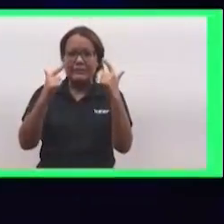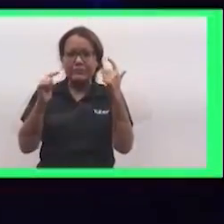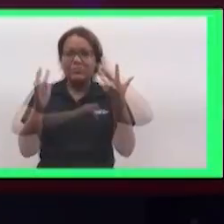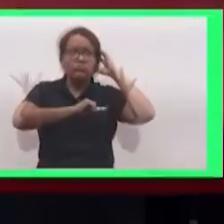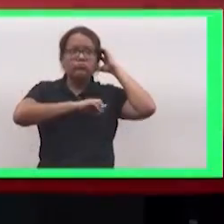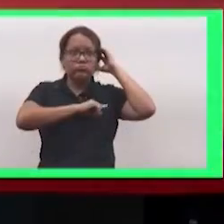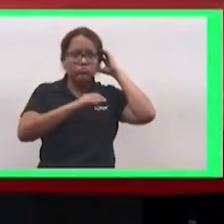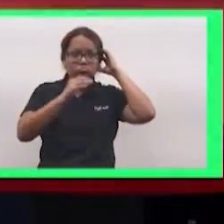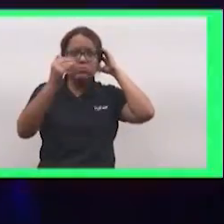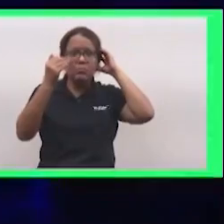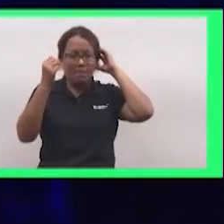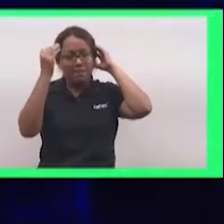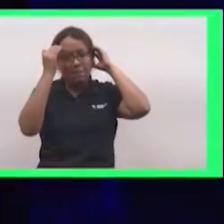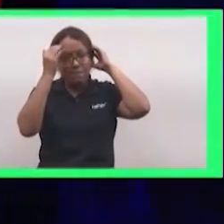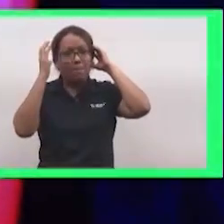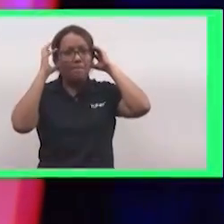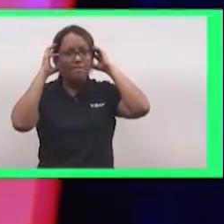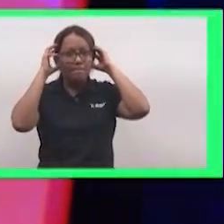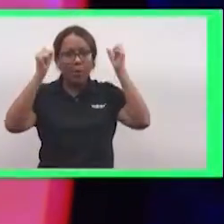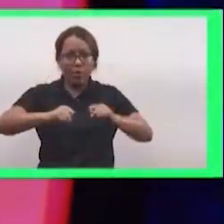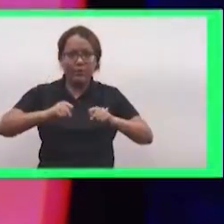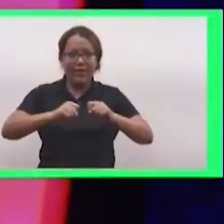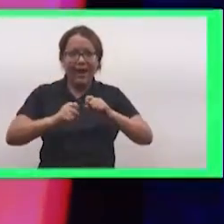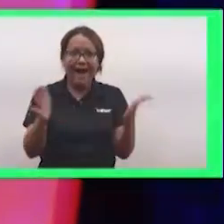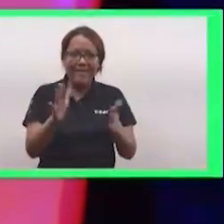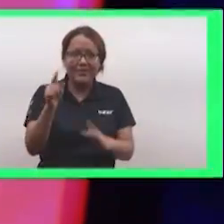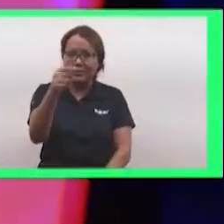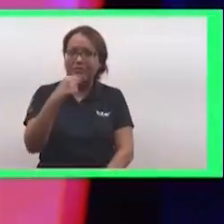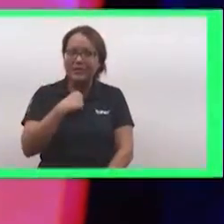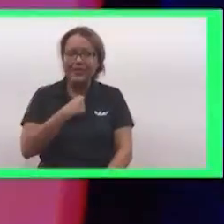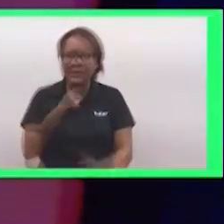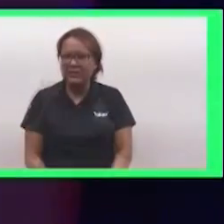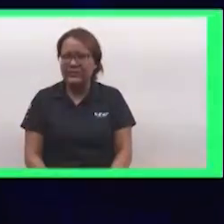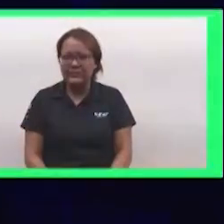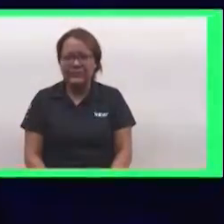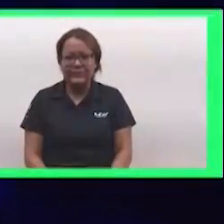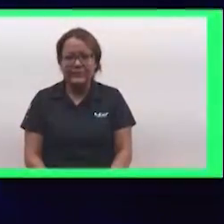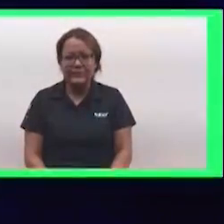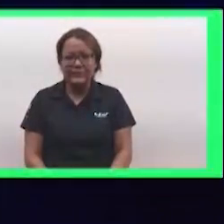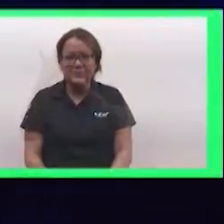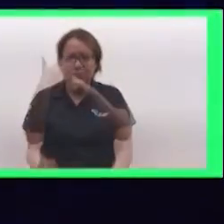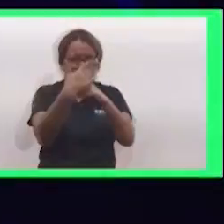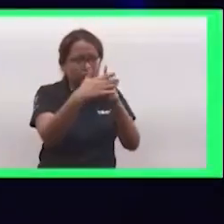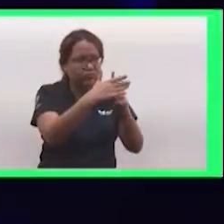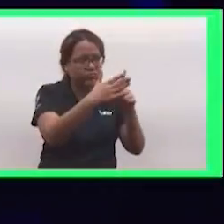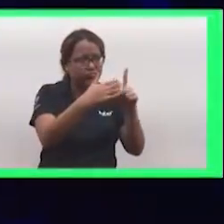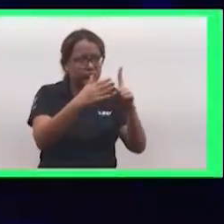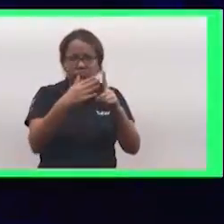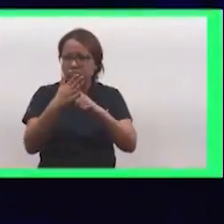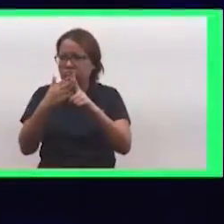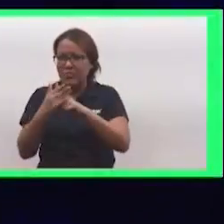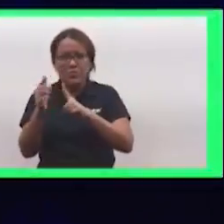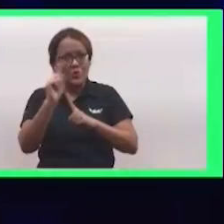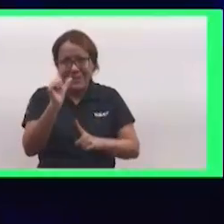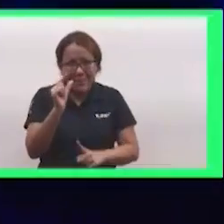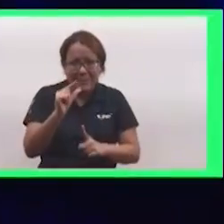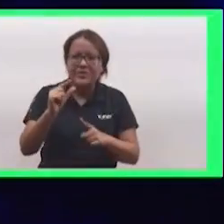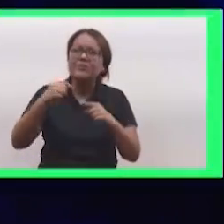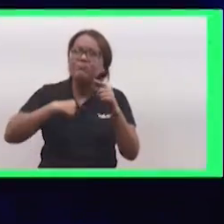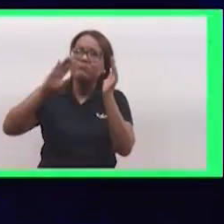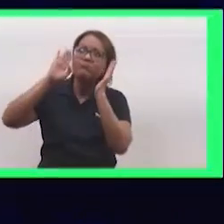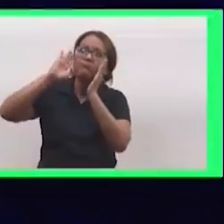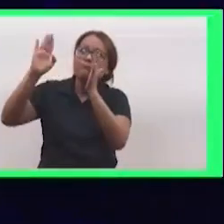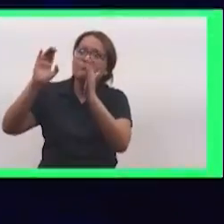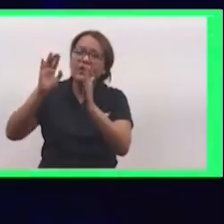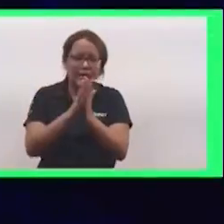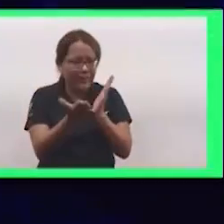con nosotros. Y muchas veces seguimos en el desierto porque estamos rodeados de mucho ruido. Satanás hace mucho ruido, no te deja concentrarte, no te deja llegar a